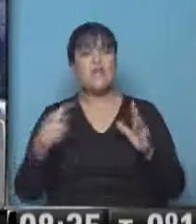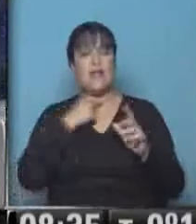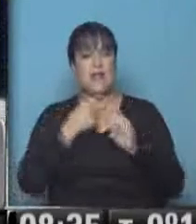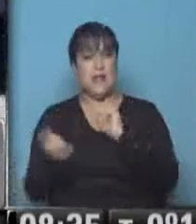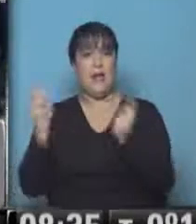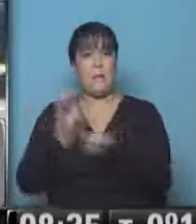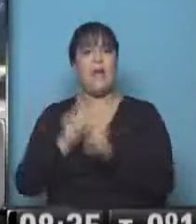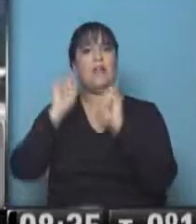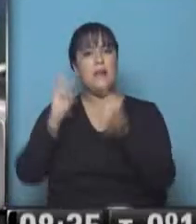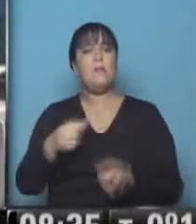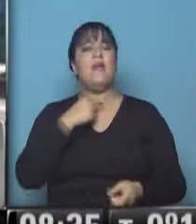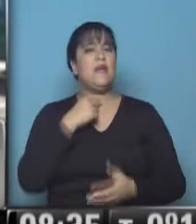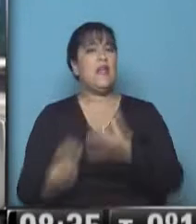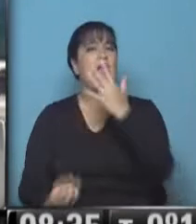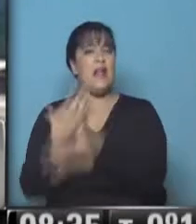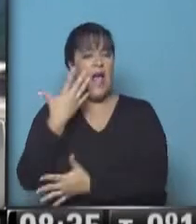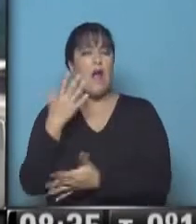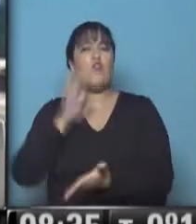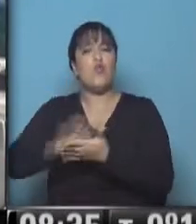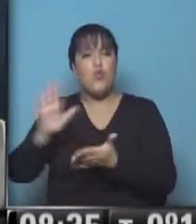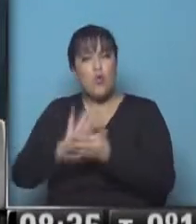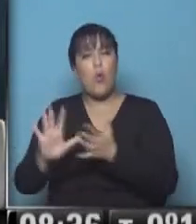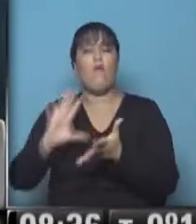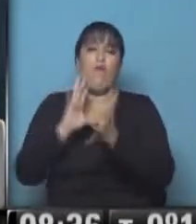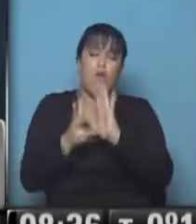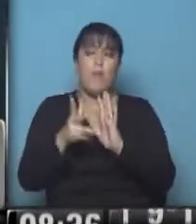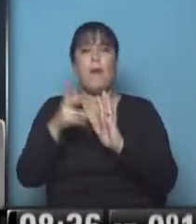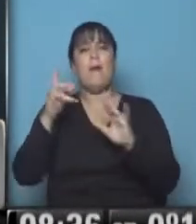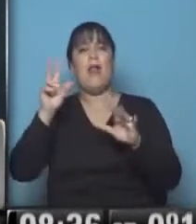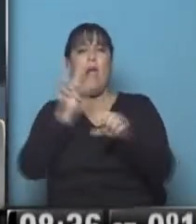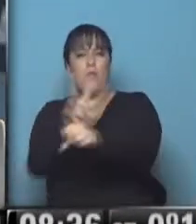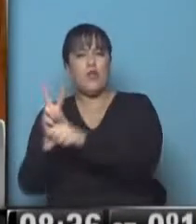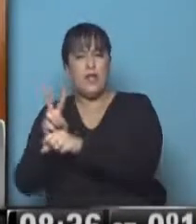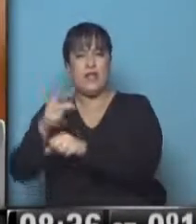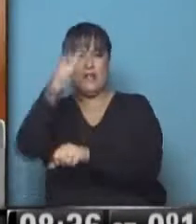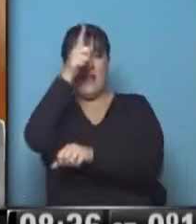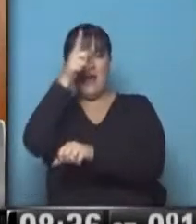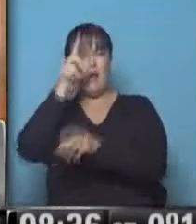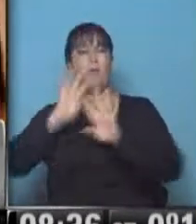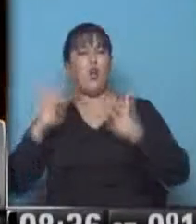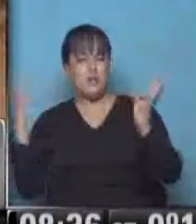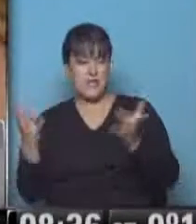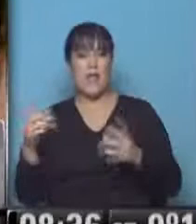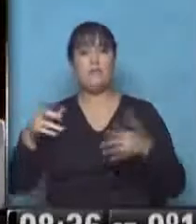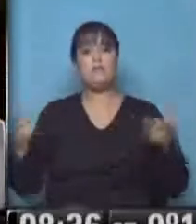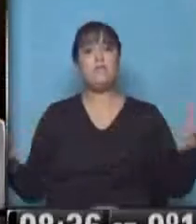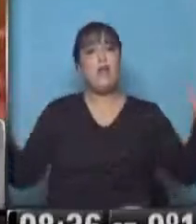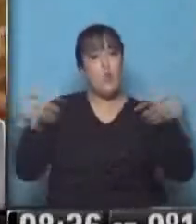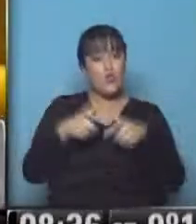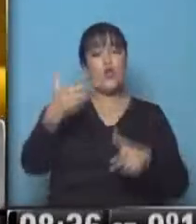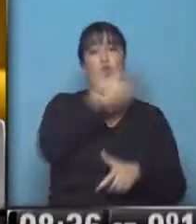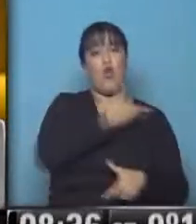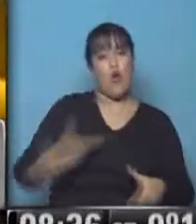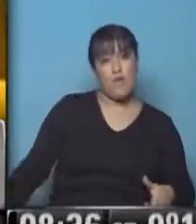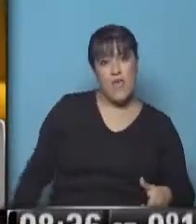crear un nuevo sistema nacional de inteligencia una agencia nacional de inteligencia se reunieron como decía el gobierno y la